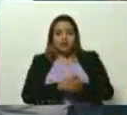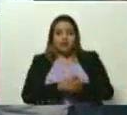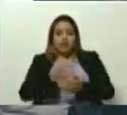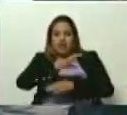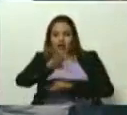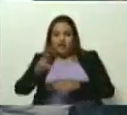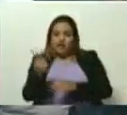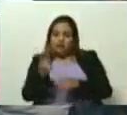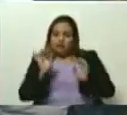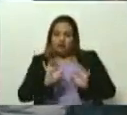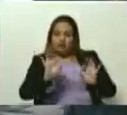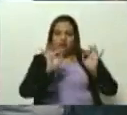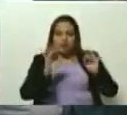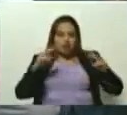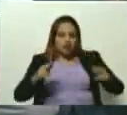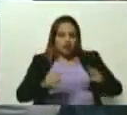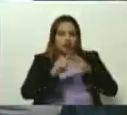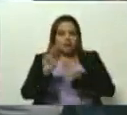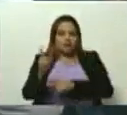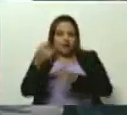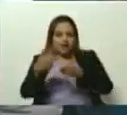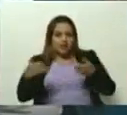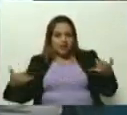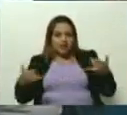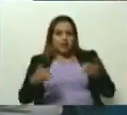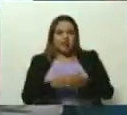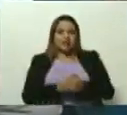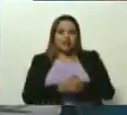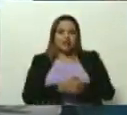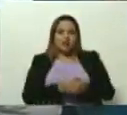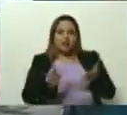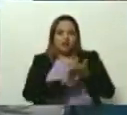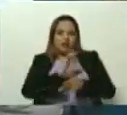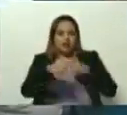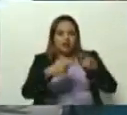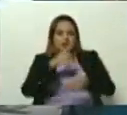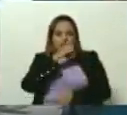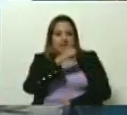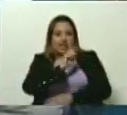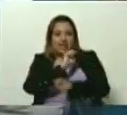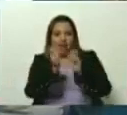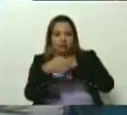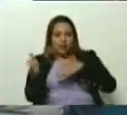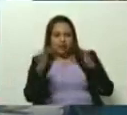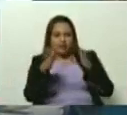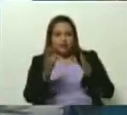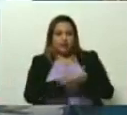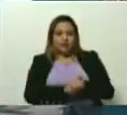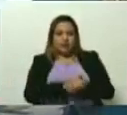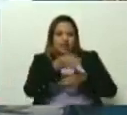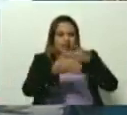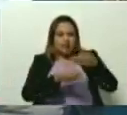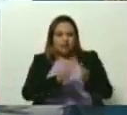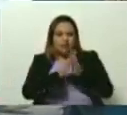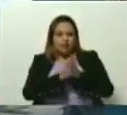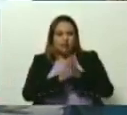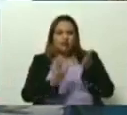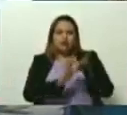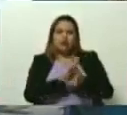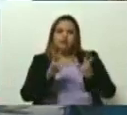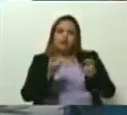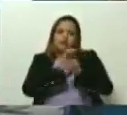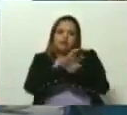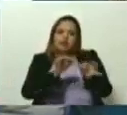Venezuela entre ellos, se encuentran en la primera línea de fuego de lo que son los efectos dañinos del cambio climático. Háblenos de esta variable y de cómo